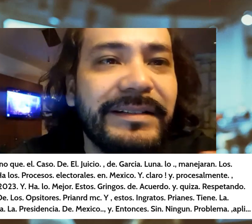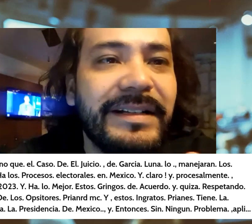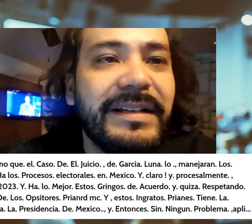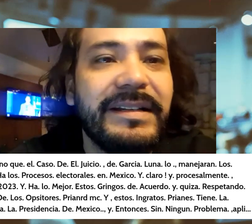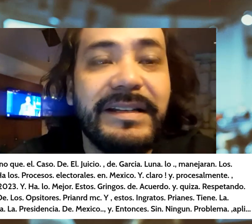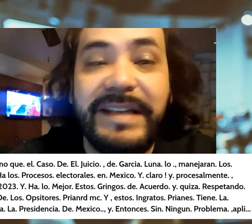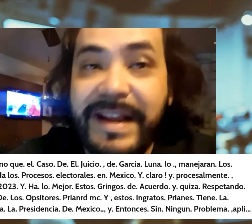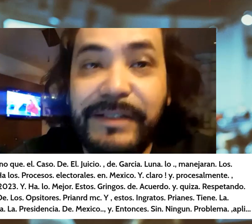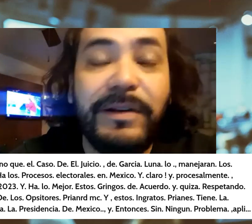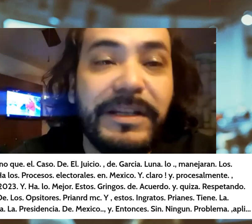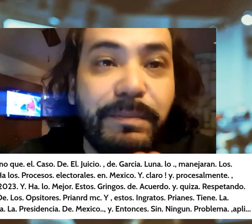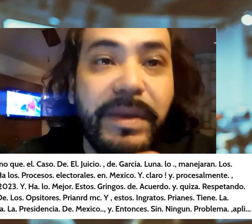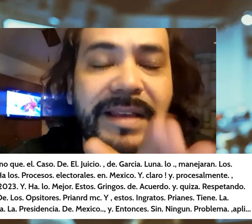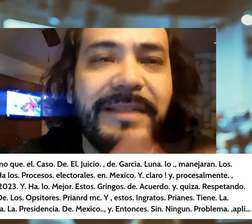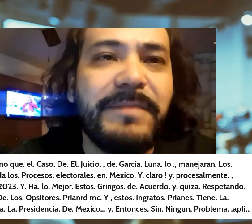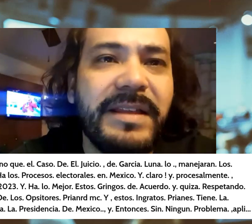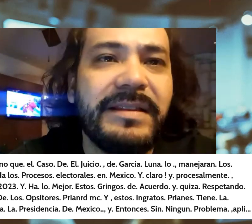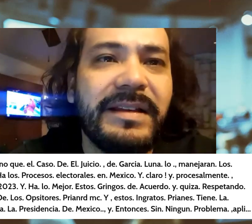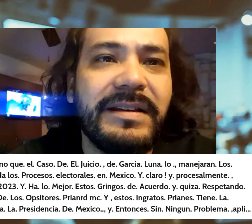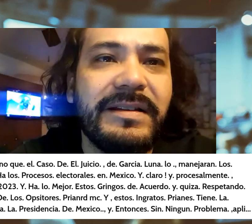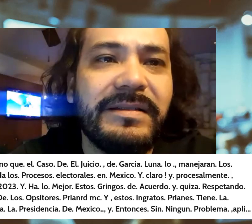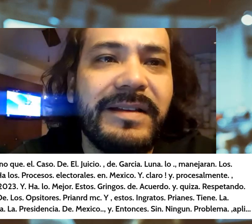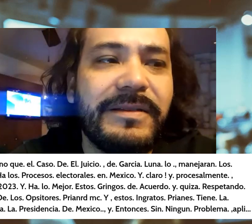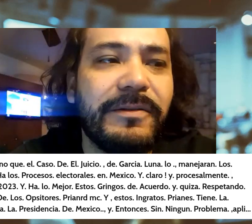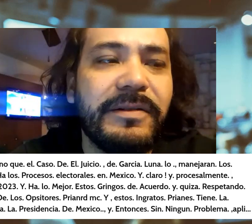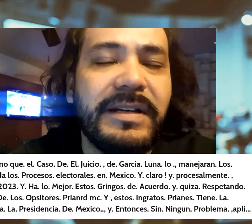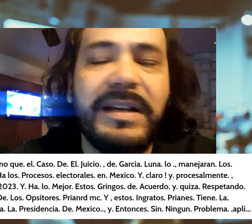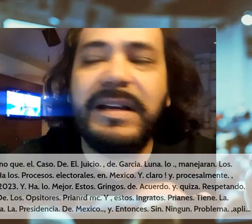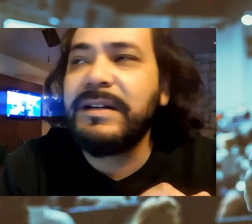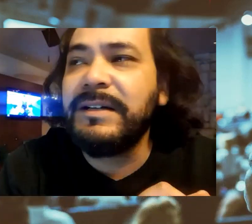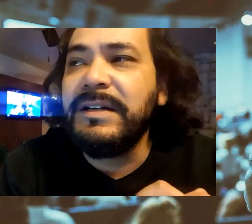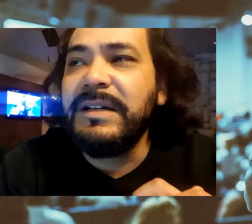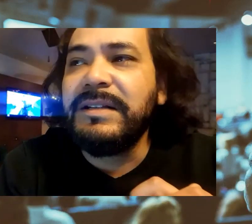pie. Y esto les pega también